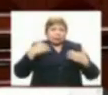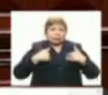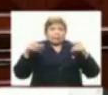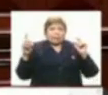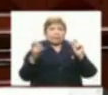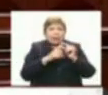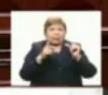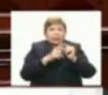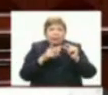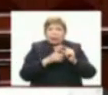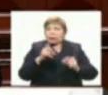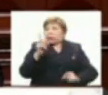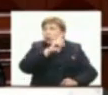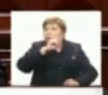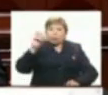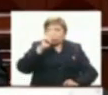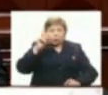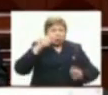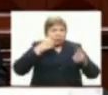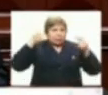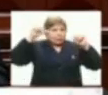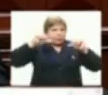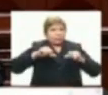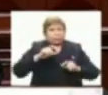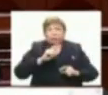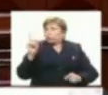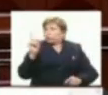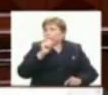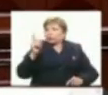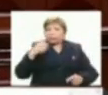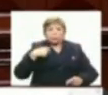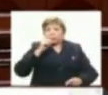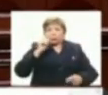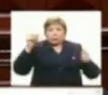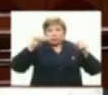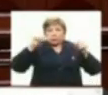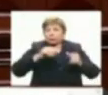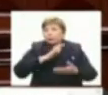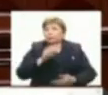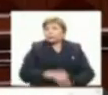palabra. No las defraudaremos, no los defraudaré.